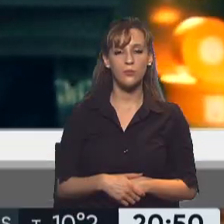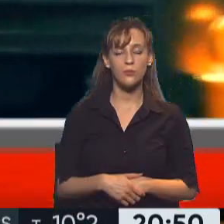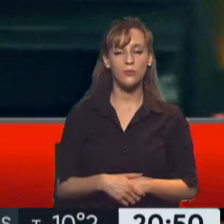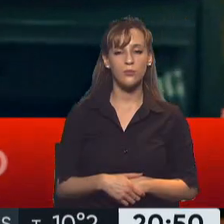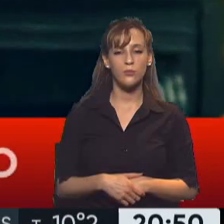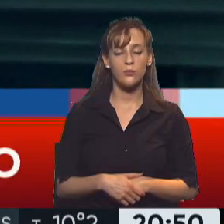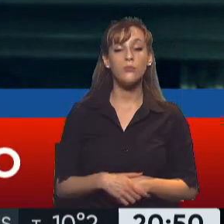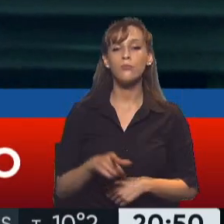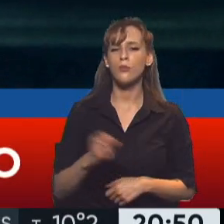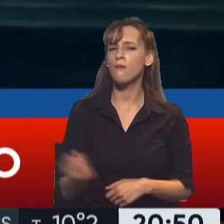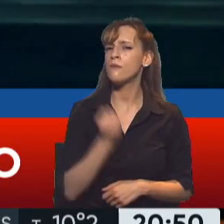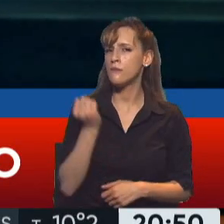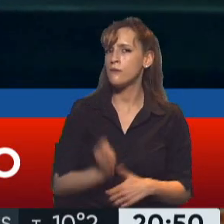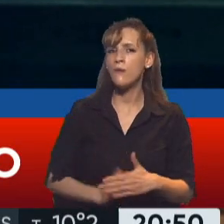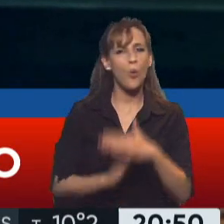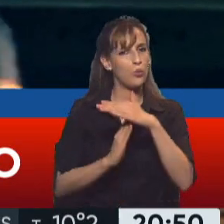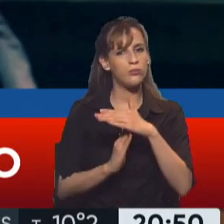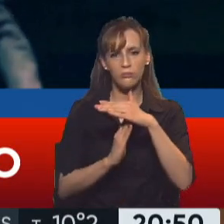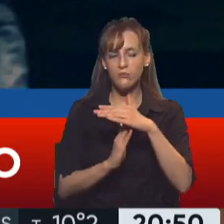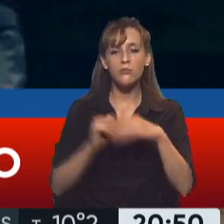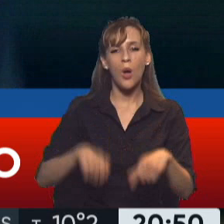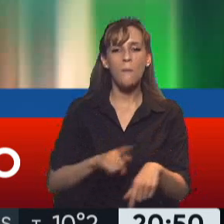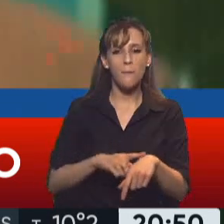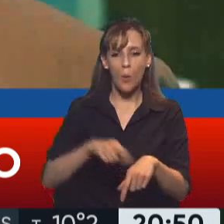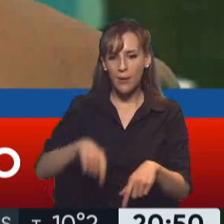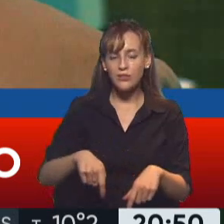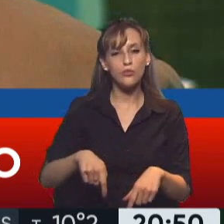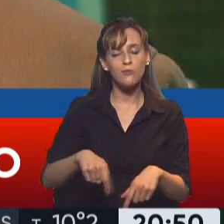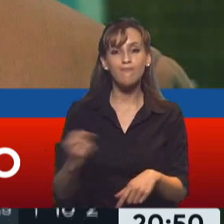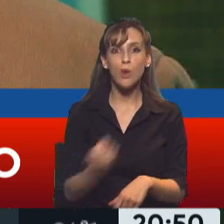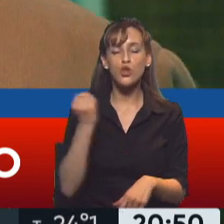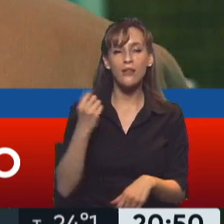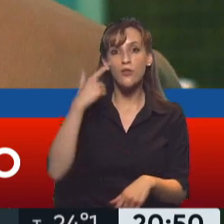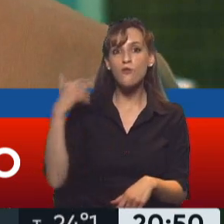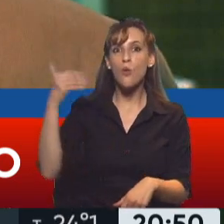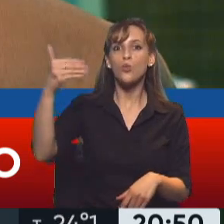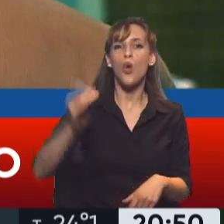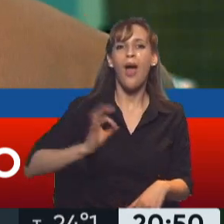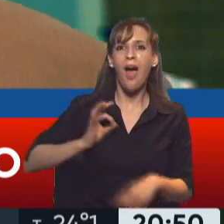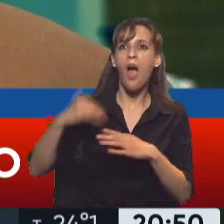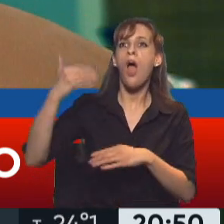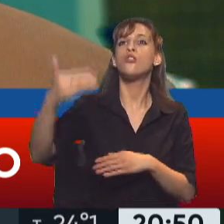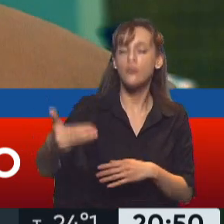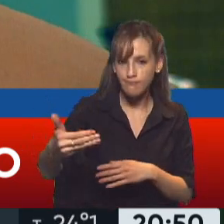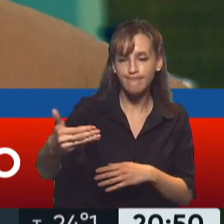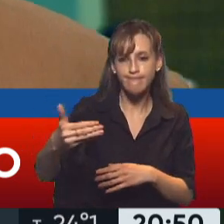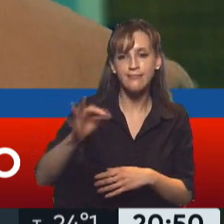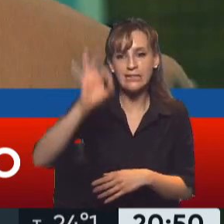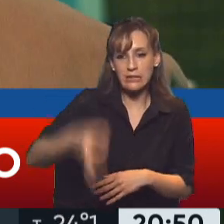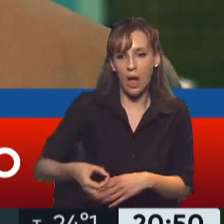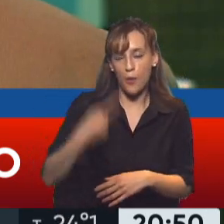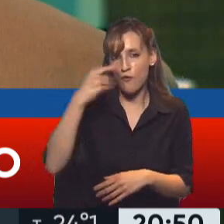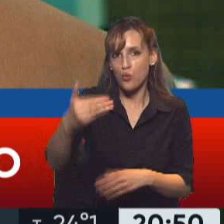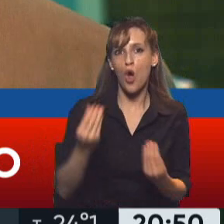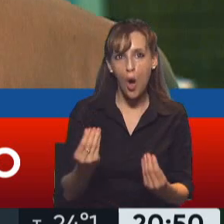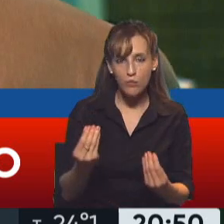Indispensables. Creemos que para este momento que estamos viviendo, generar predecibilidad es lo que nos toca a todos nosotros, sobre todo el rol que nosotros representamos en FECOBA, que son las pymes,